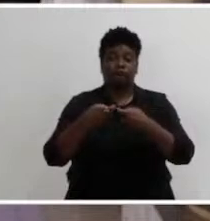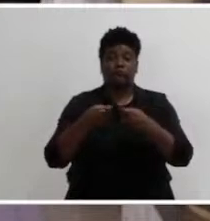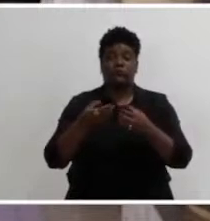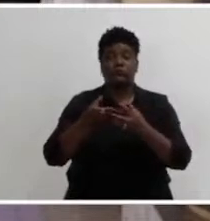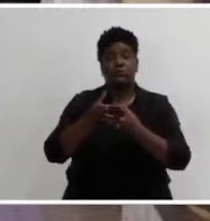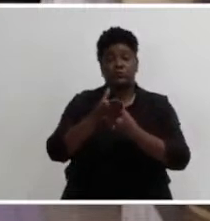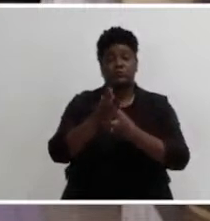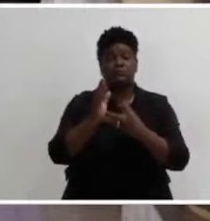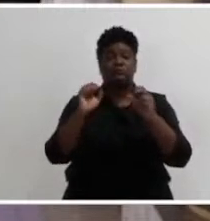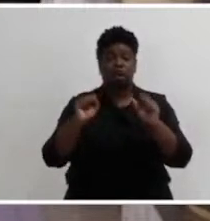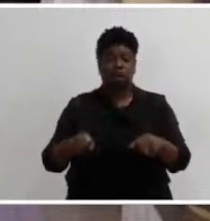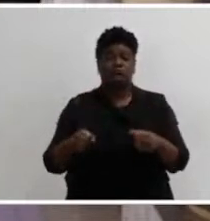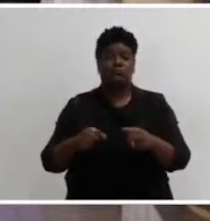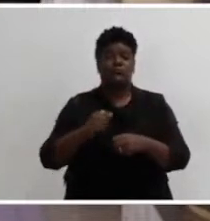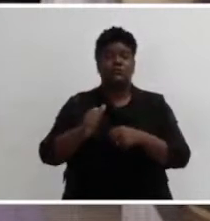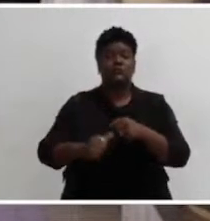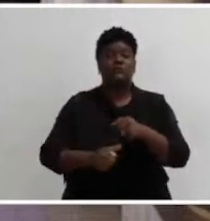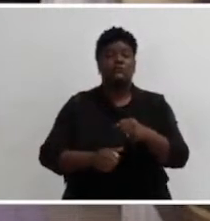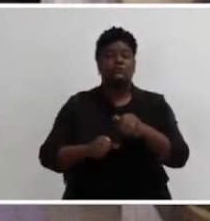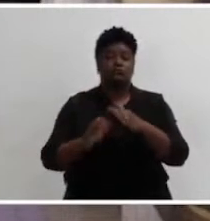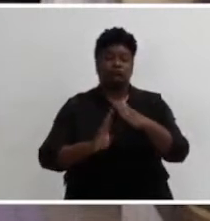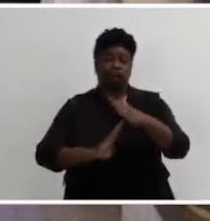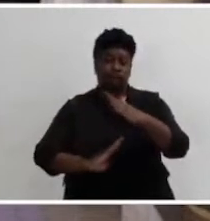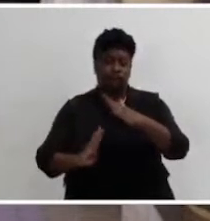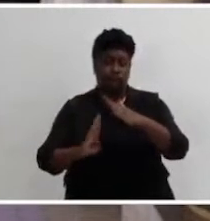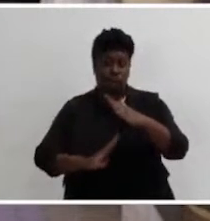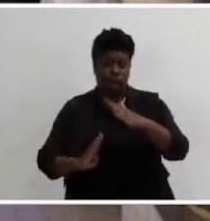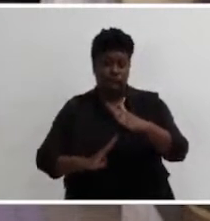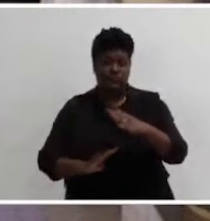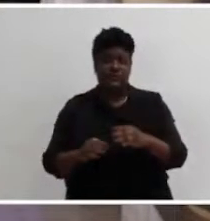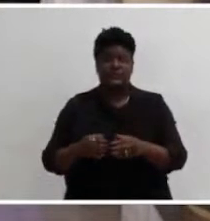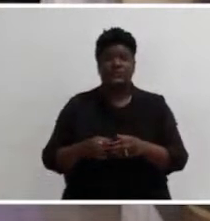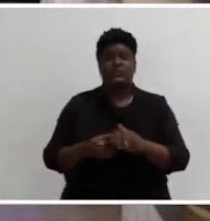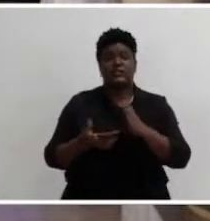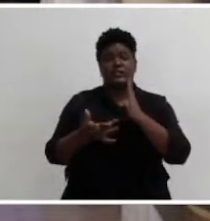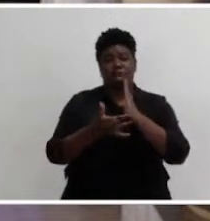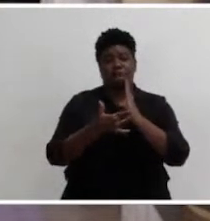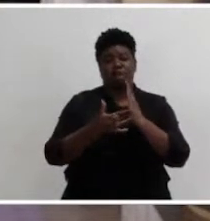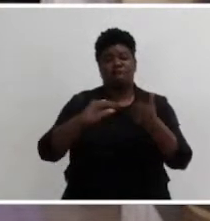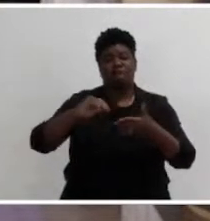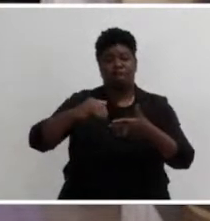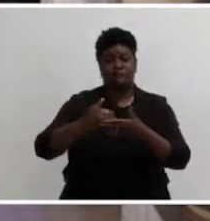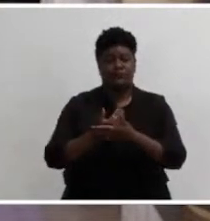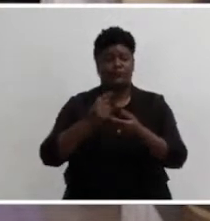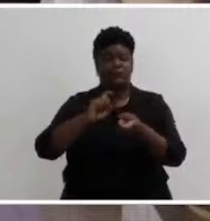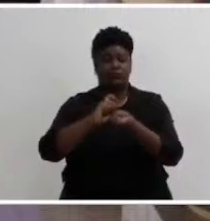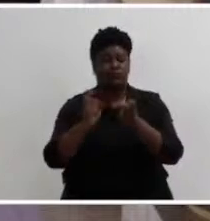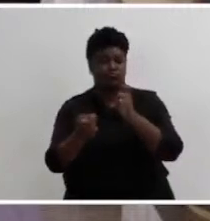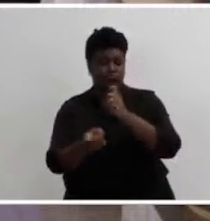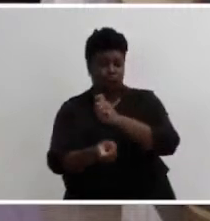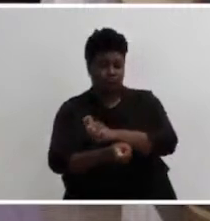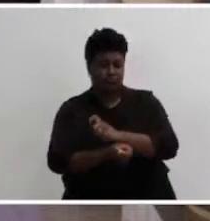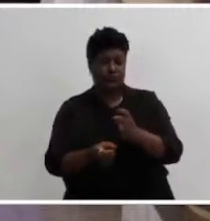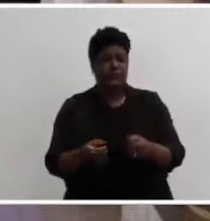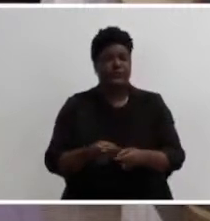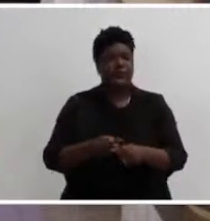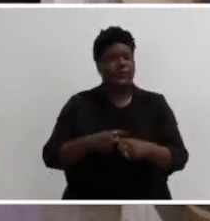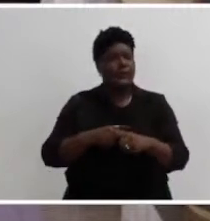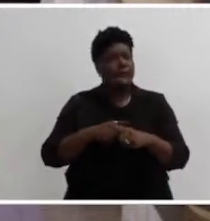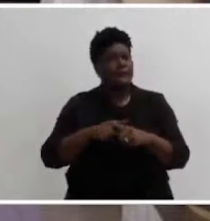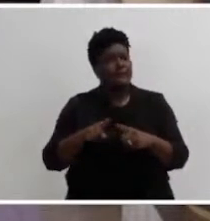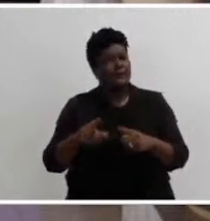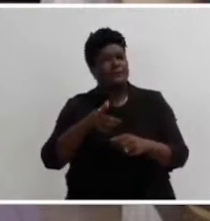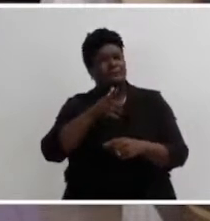casi toda la tecnología moderna, desempeñando un papel crucial en todo lo que es la economía global. Pero ¿quién mejor para abundar sobre